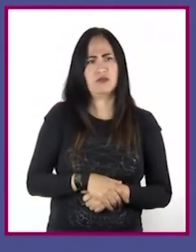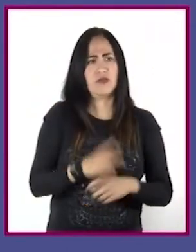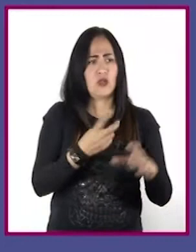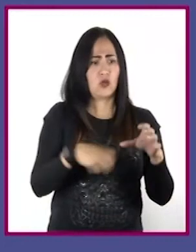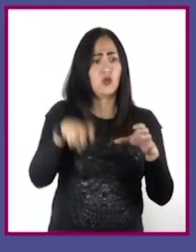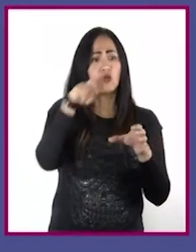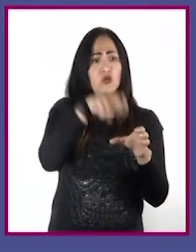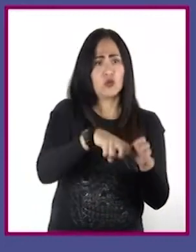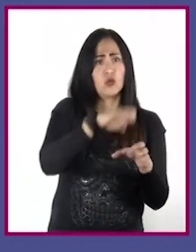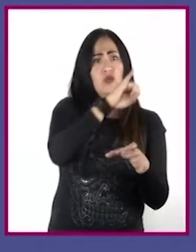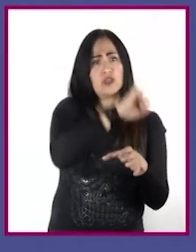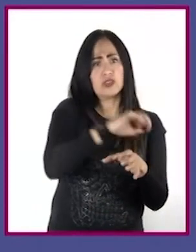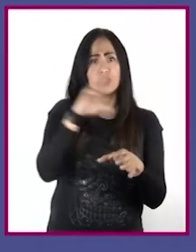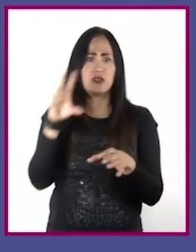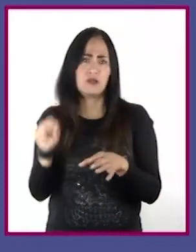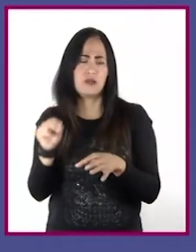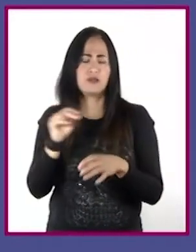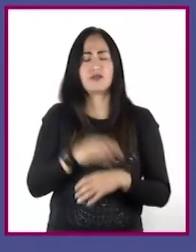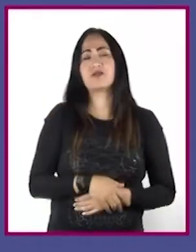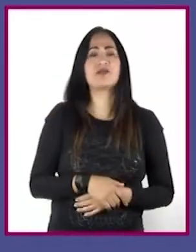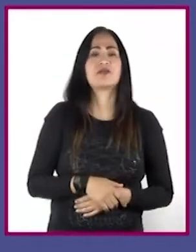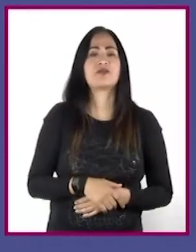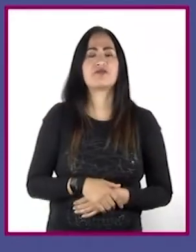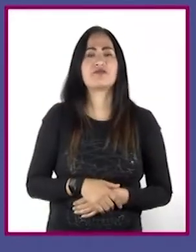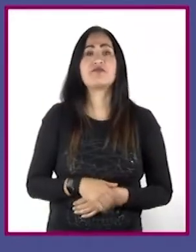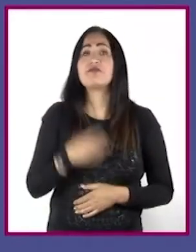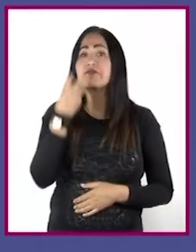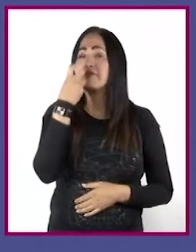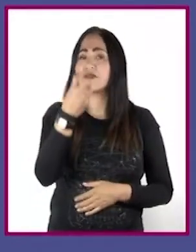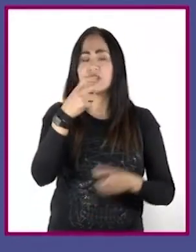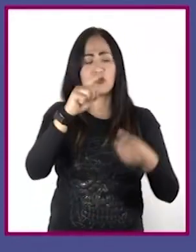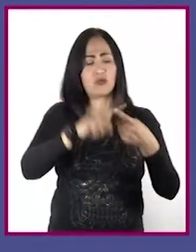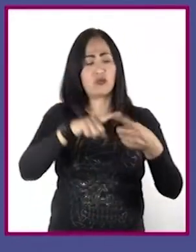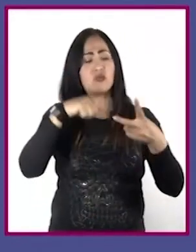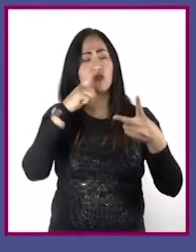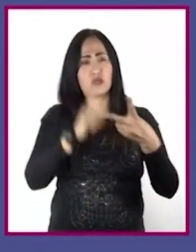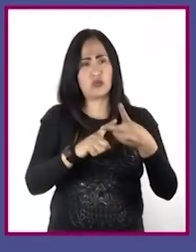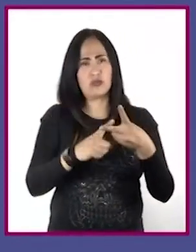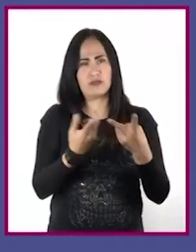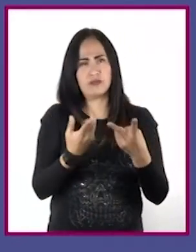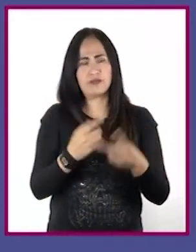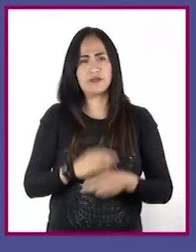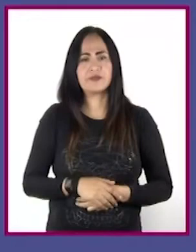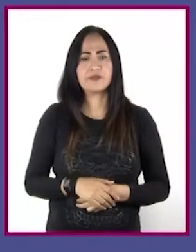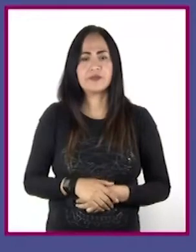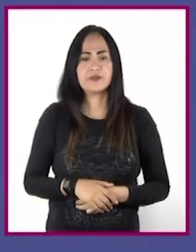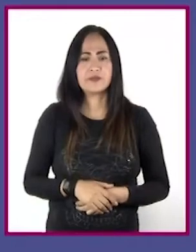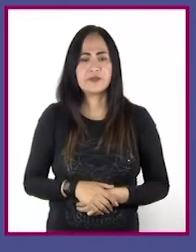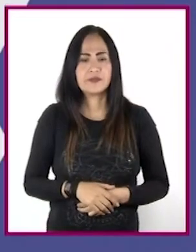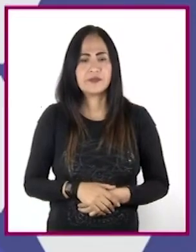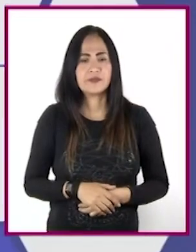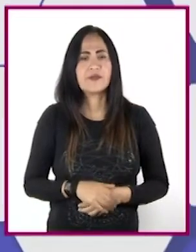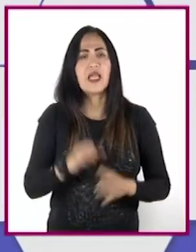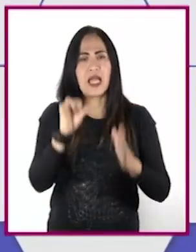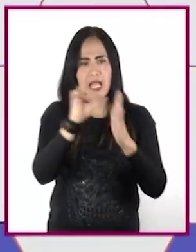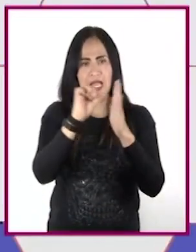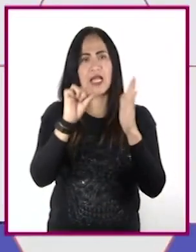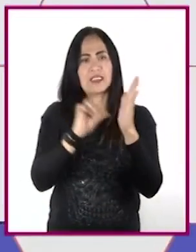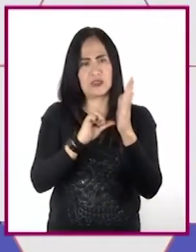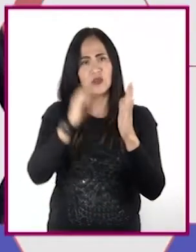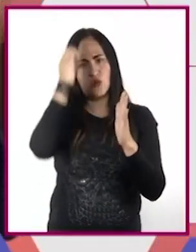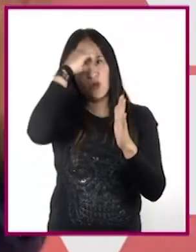subo o no me subo a ese autobús? Estos elementos son los que tienen que ver con los artículos de